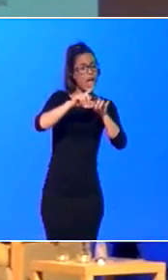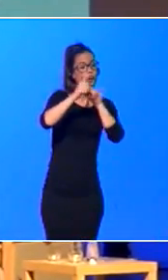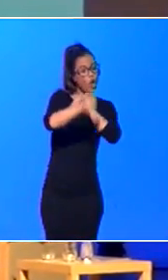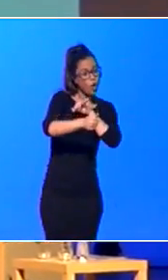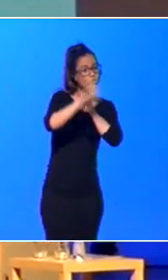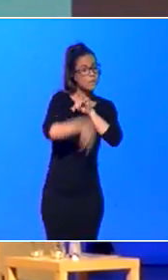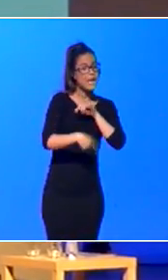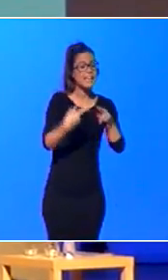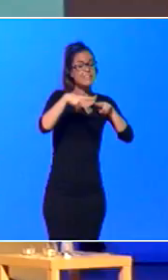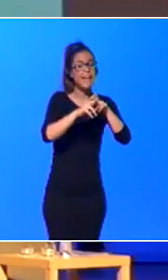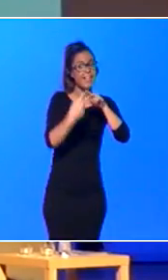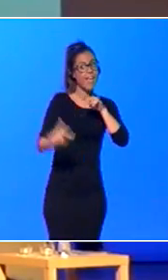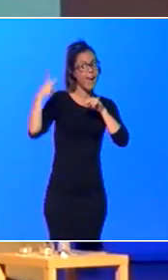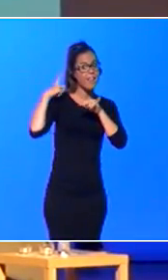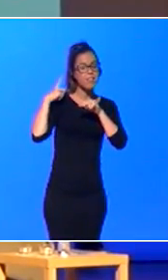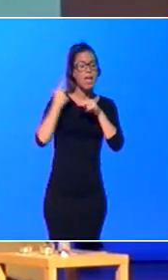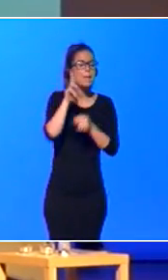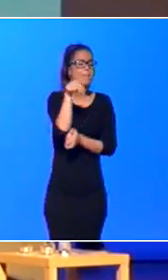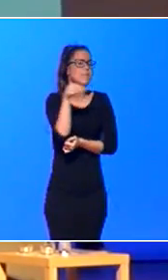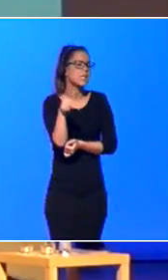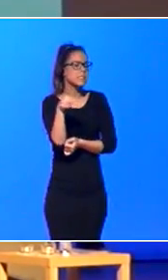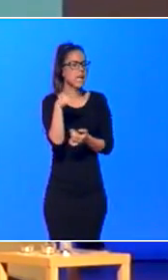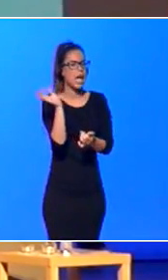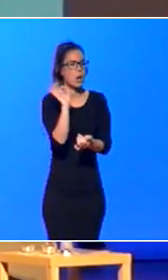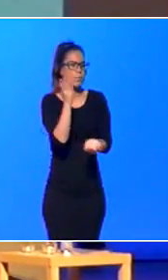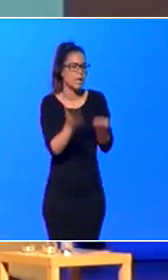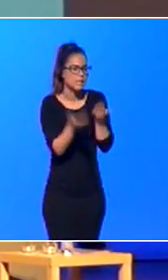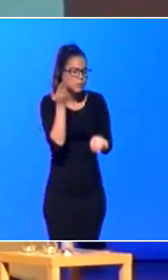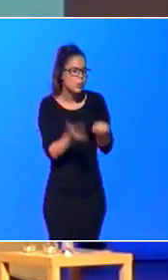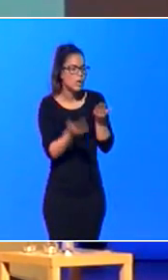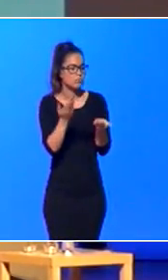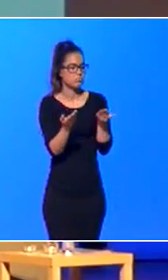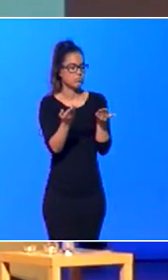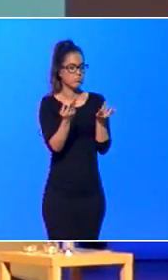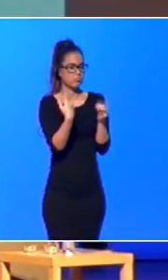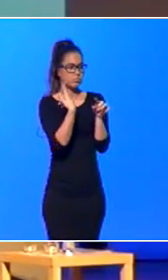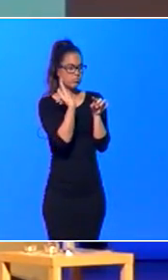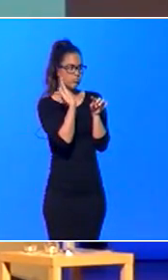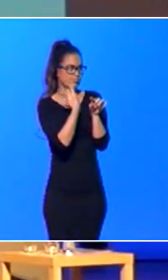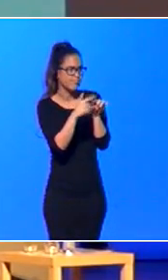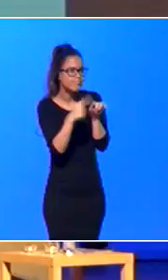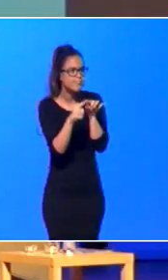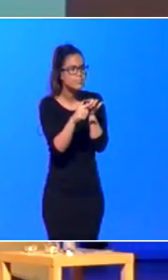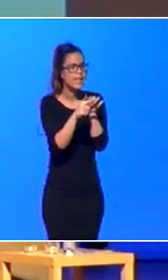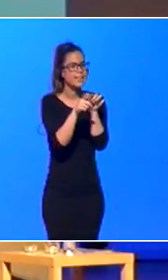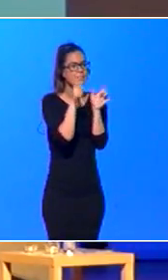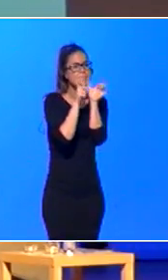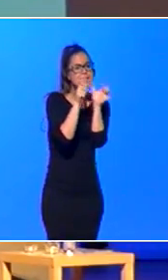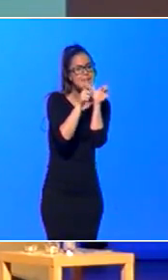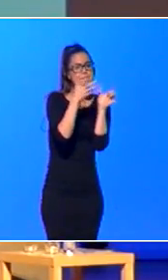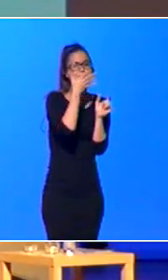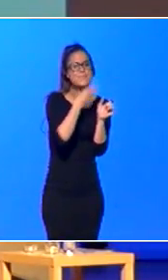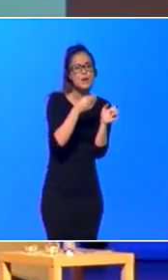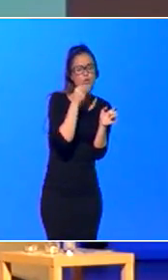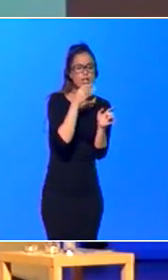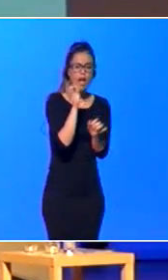emaitzak, eta baita ere ebaluazioaren hainbat, jaso ditugu hainbat hitz politak eta